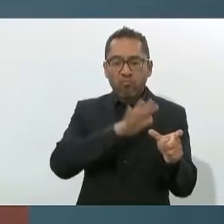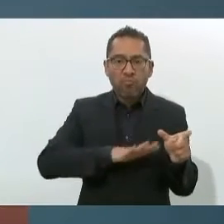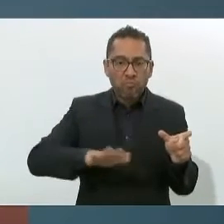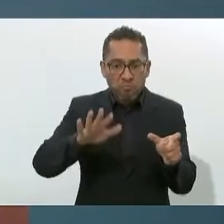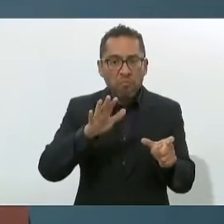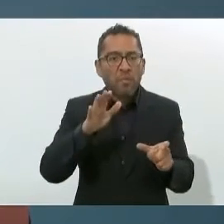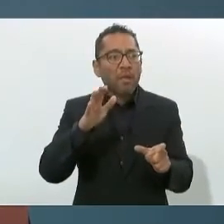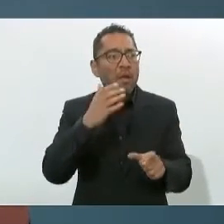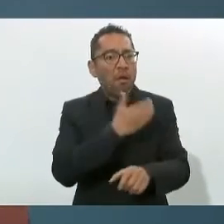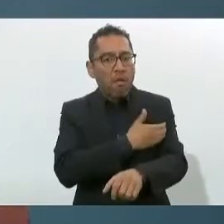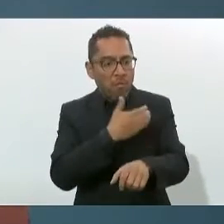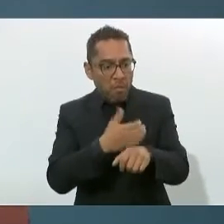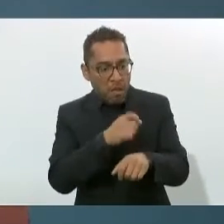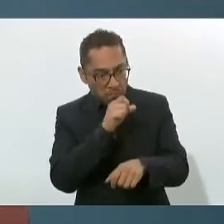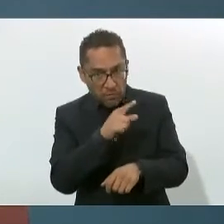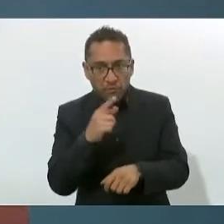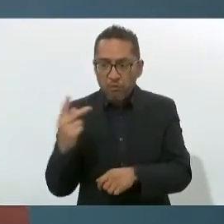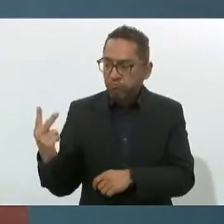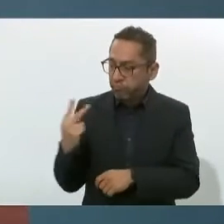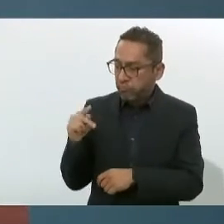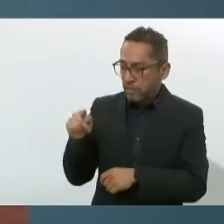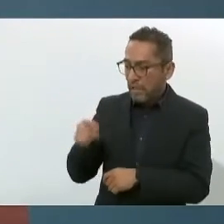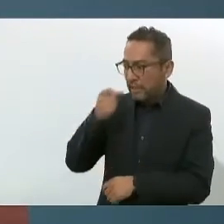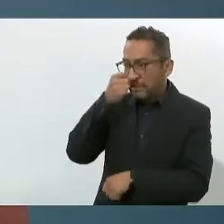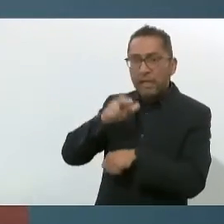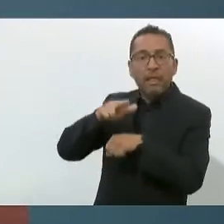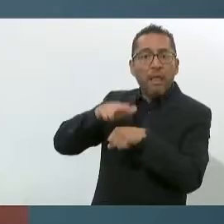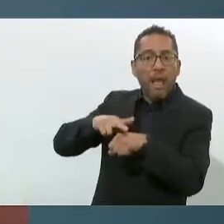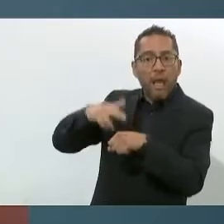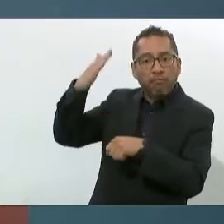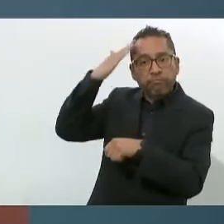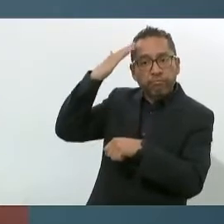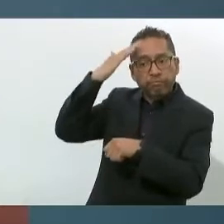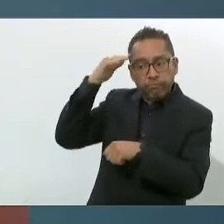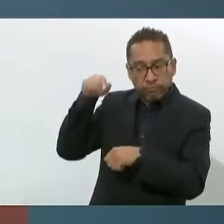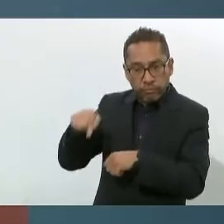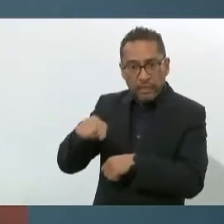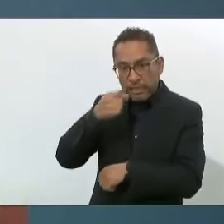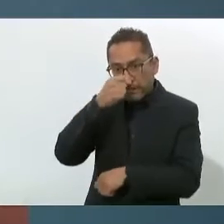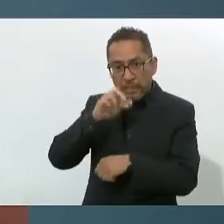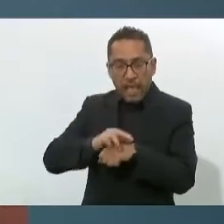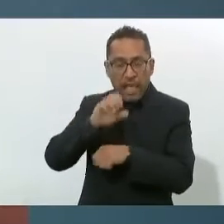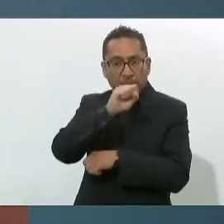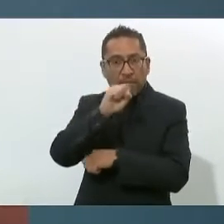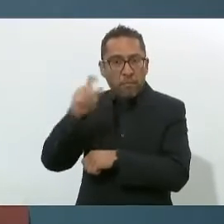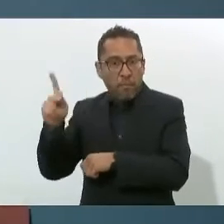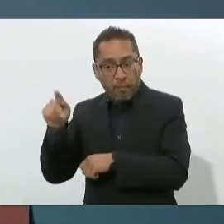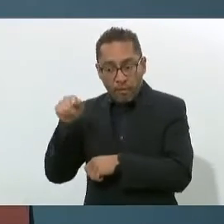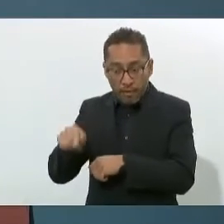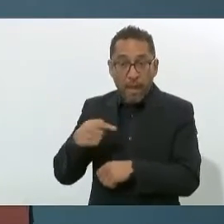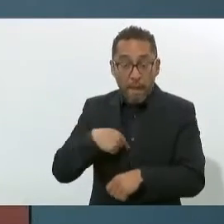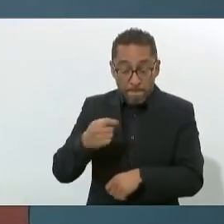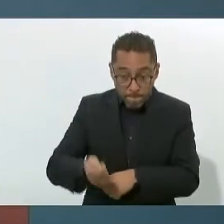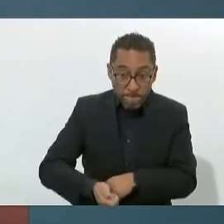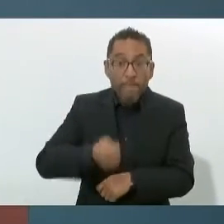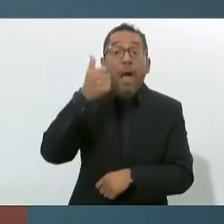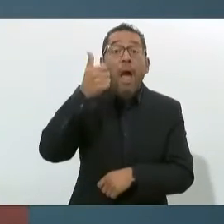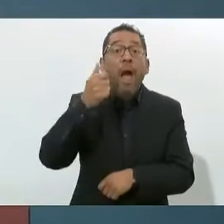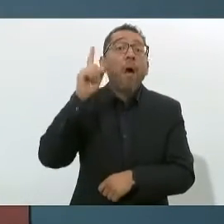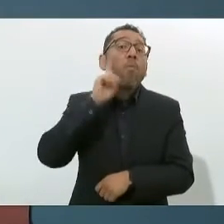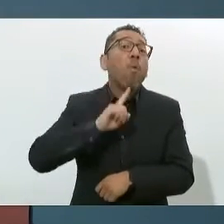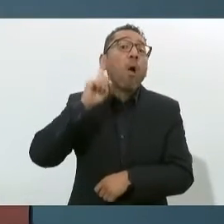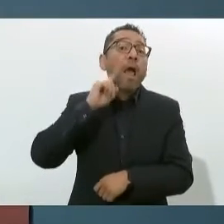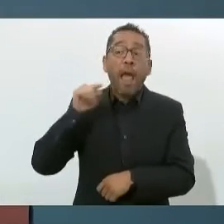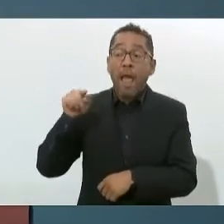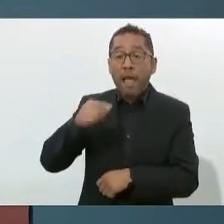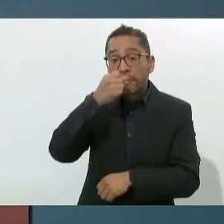compañía de la secretaria del ramo, la secretaria de Seguridad Pública, por primera vez en la historia, una